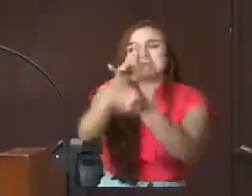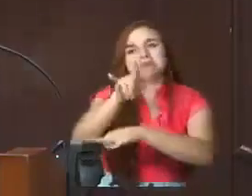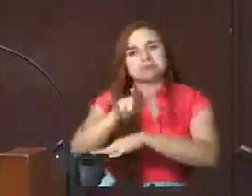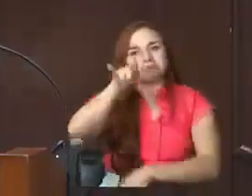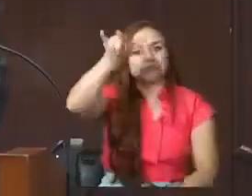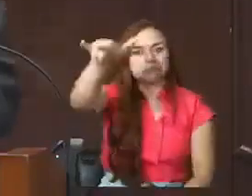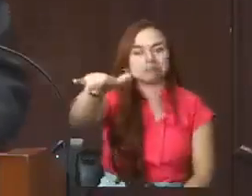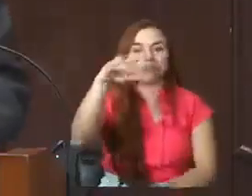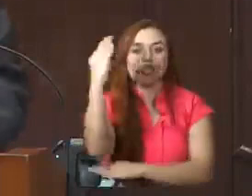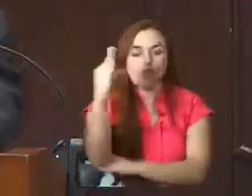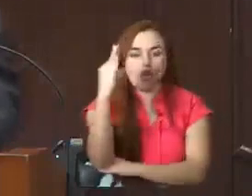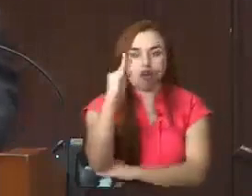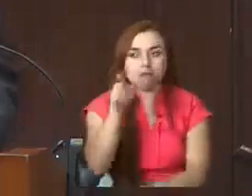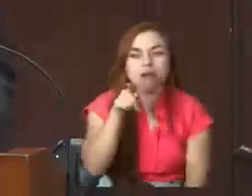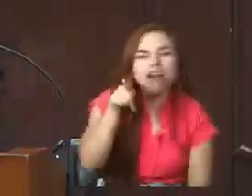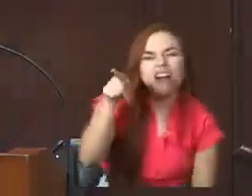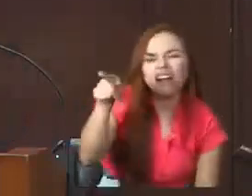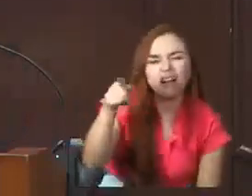nos reunimos